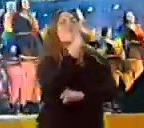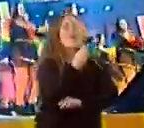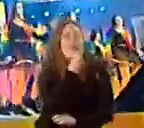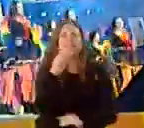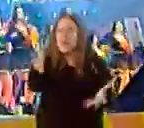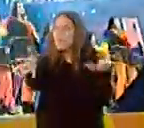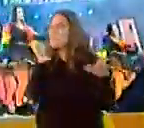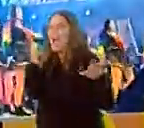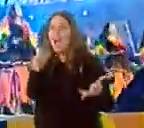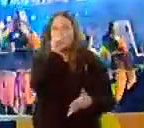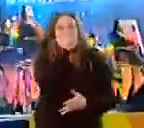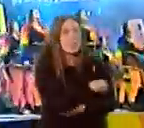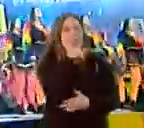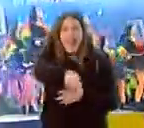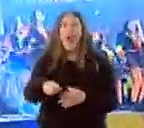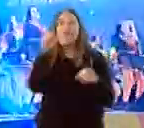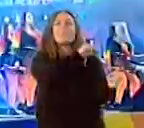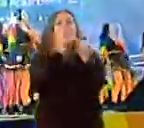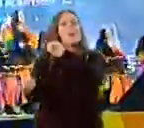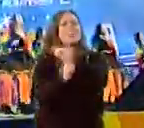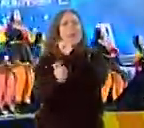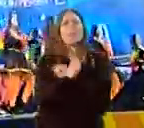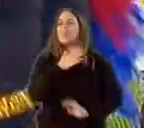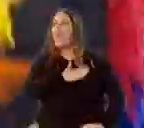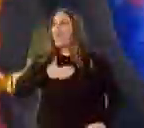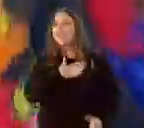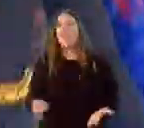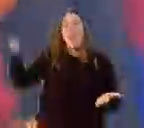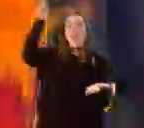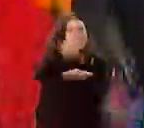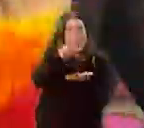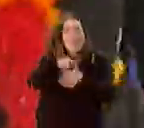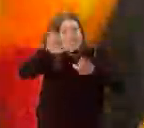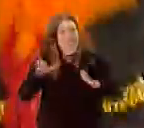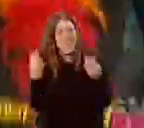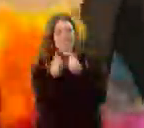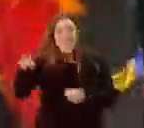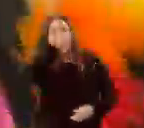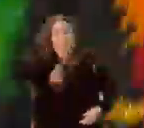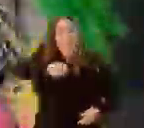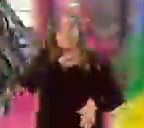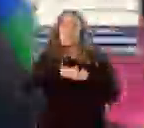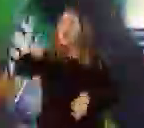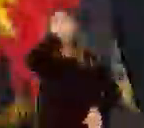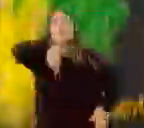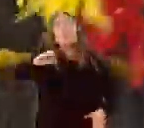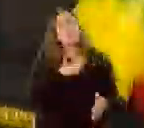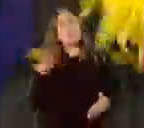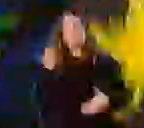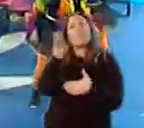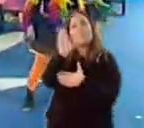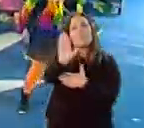la murga tramposa me encanta de estar un año más aquí con todos ustedes y para ustedes va nuestra presentación